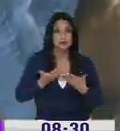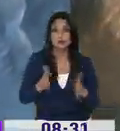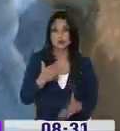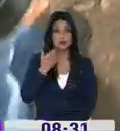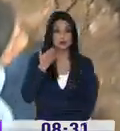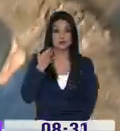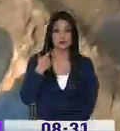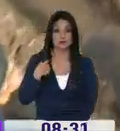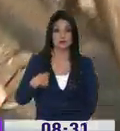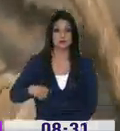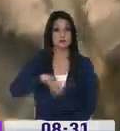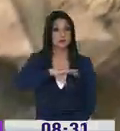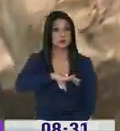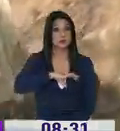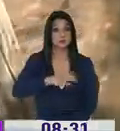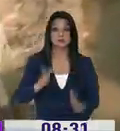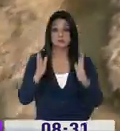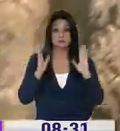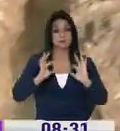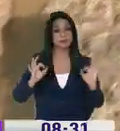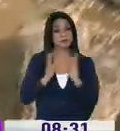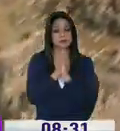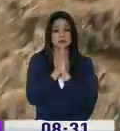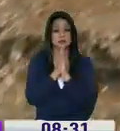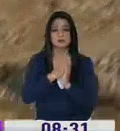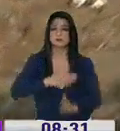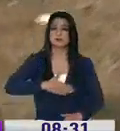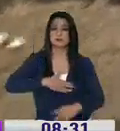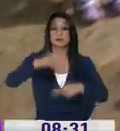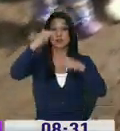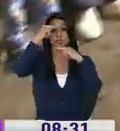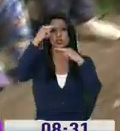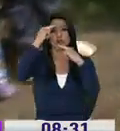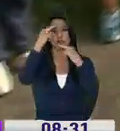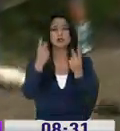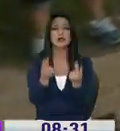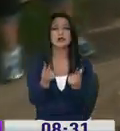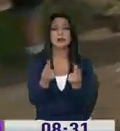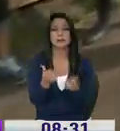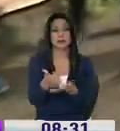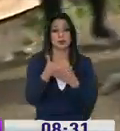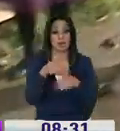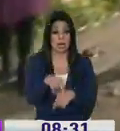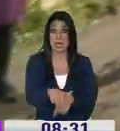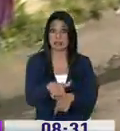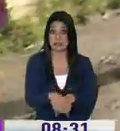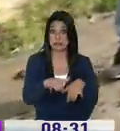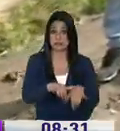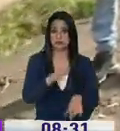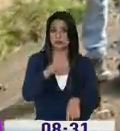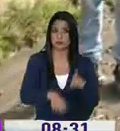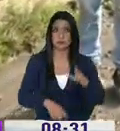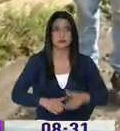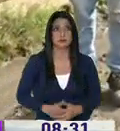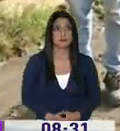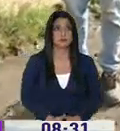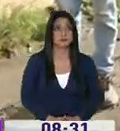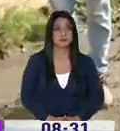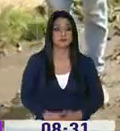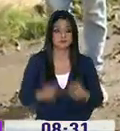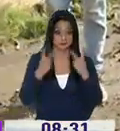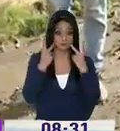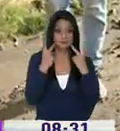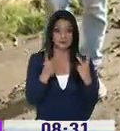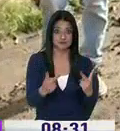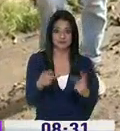municipio entonces queríamos ver si es que nos ayudan de la manera más rápida efectiva porque esto no puede seguir así como podemos ver en imágenes el destino